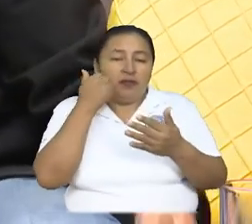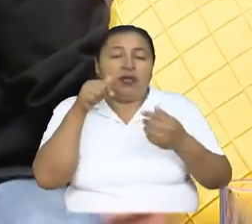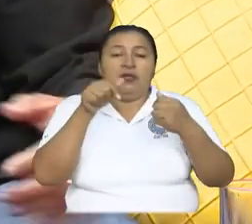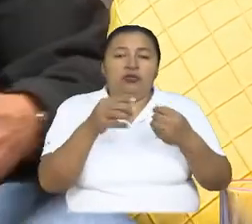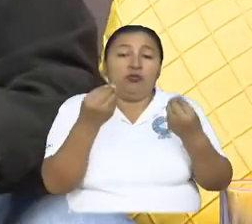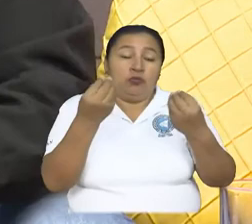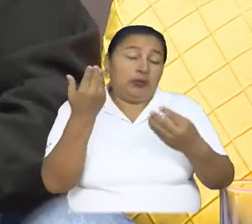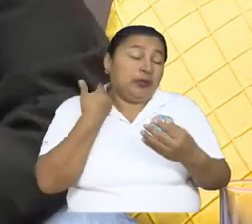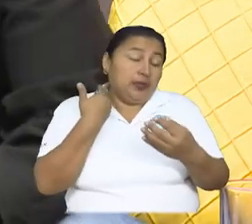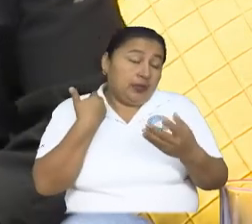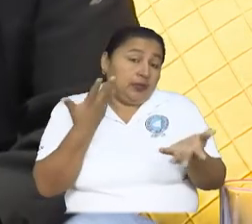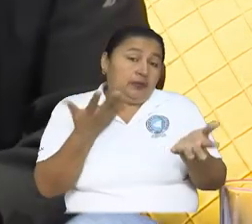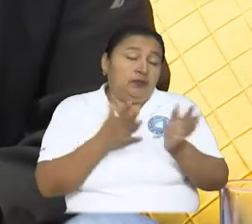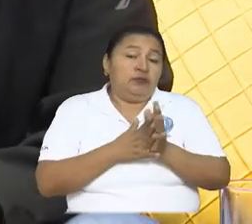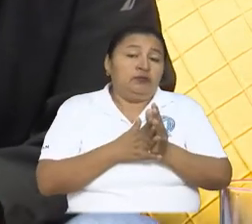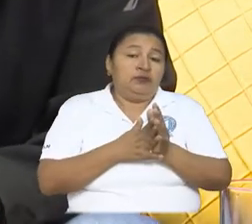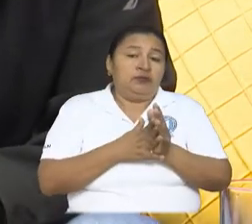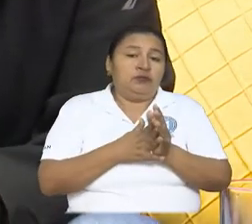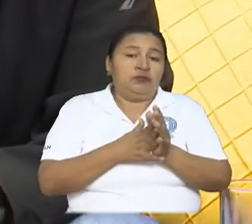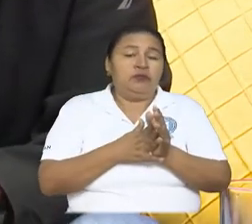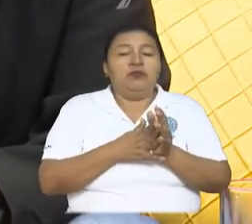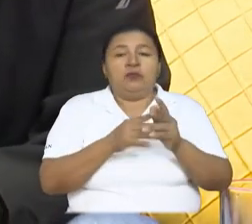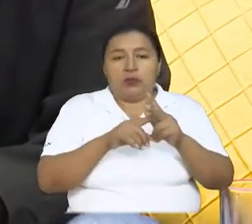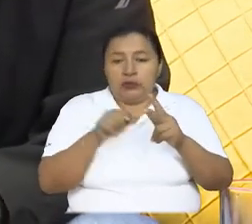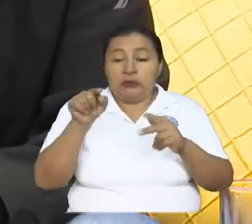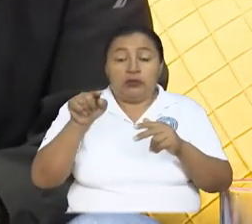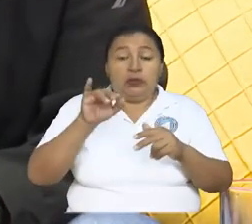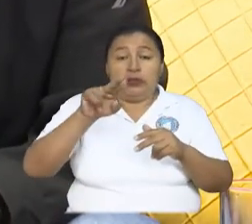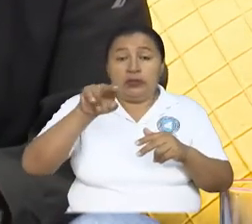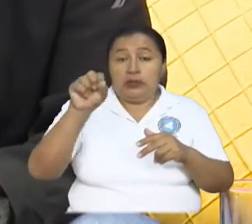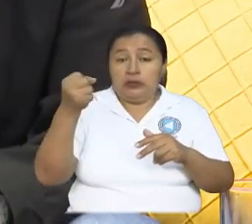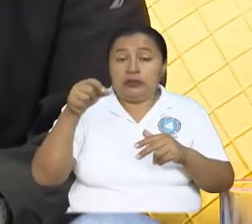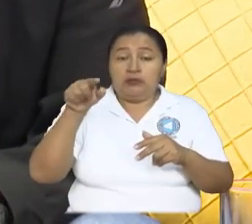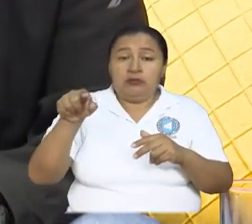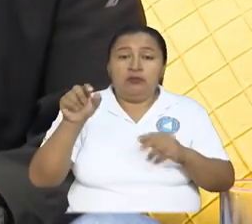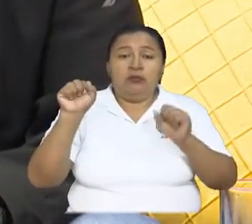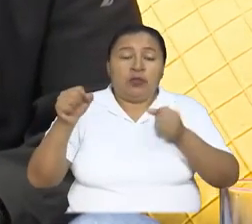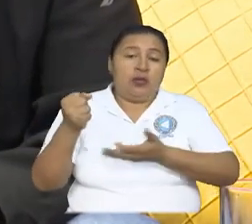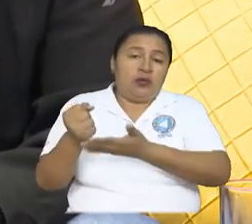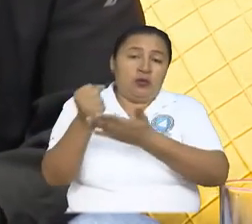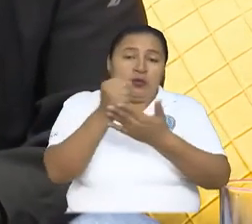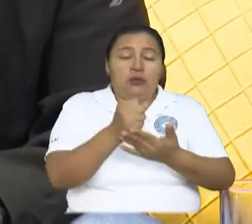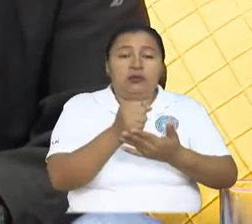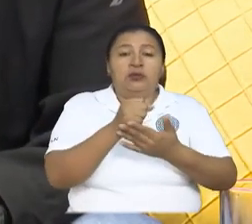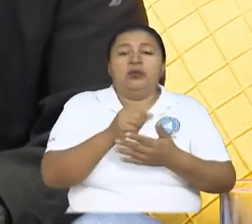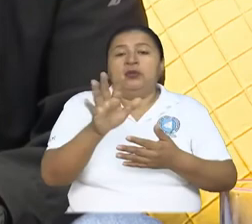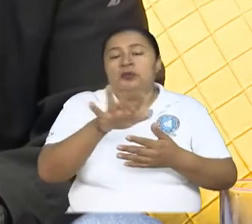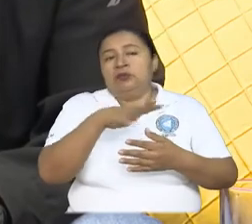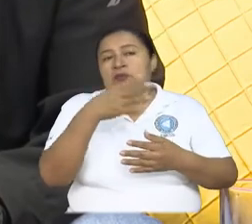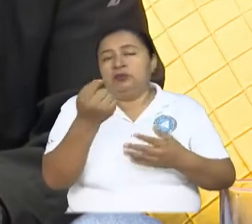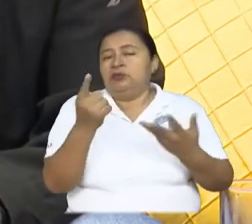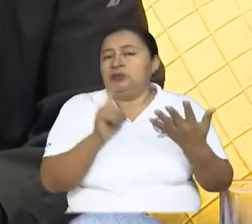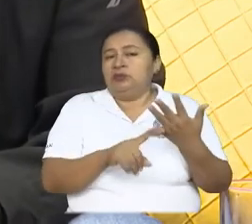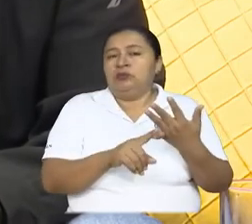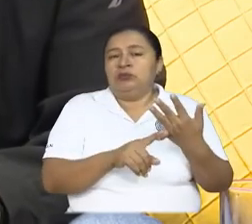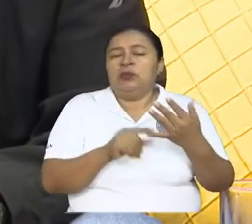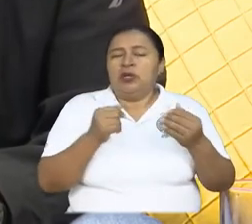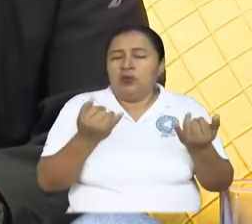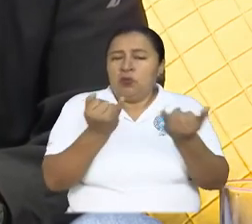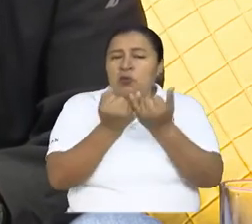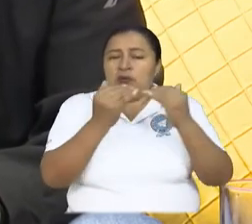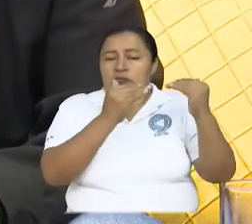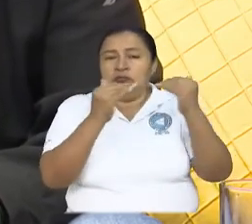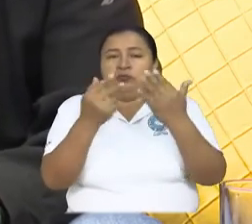costo por verdad en eso el lynx puede ayudarnos y lo otro es homologar el